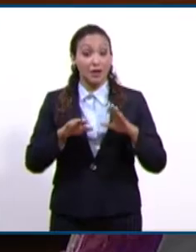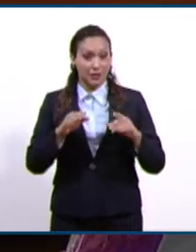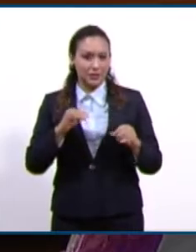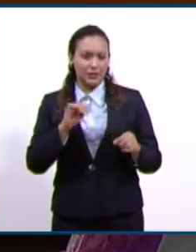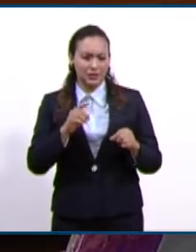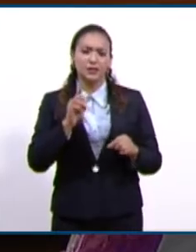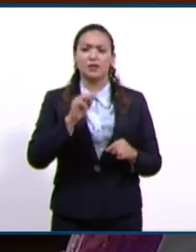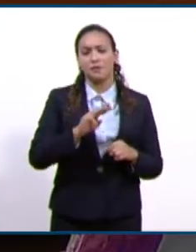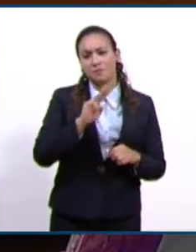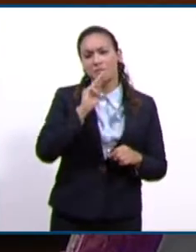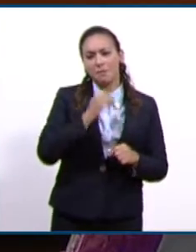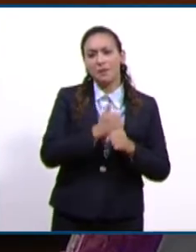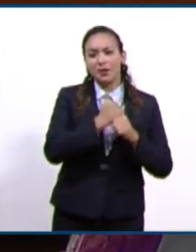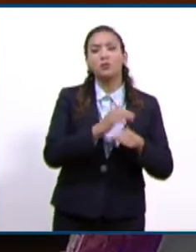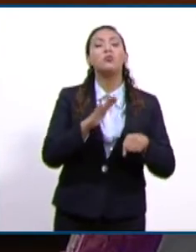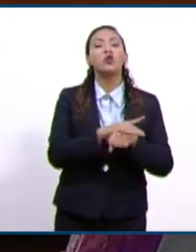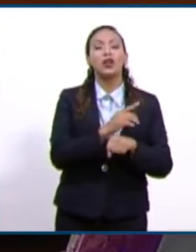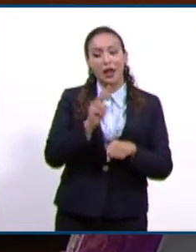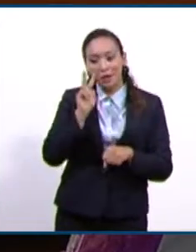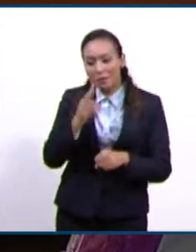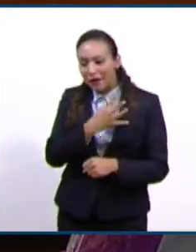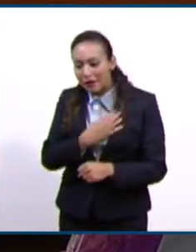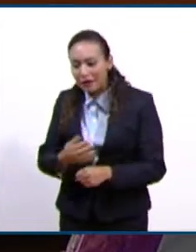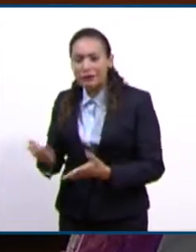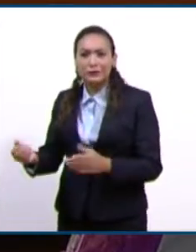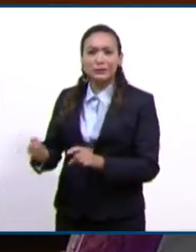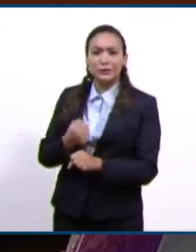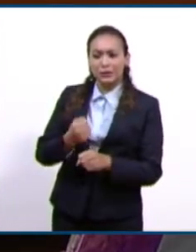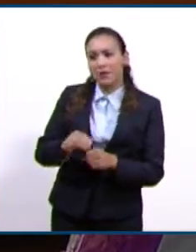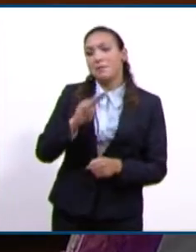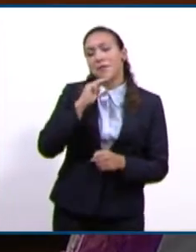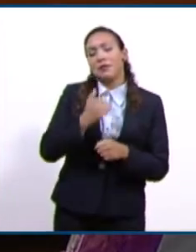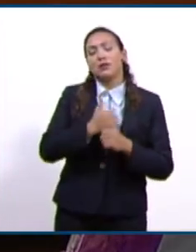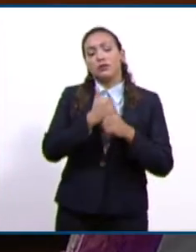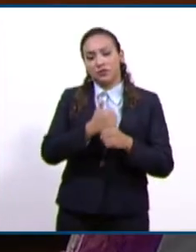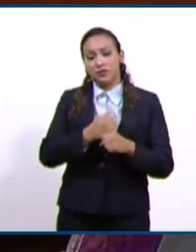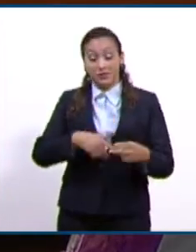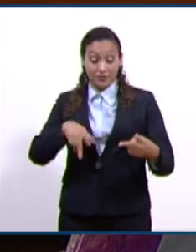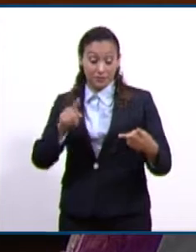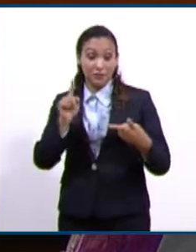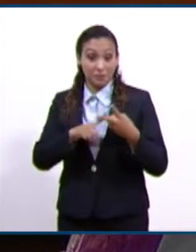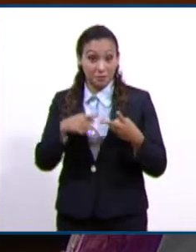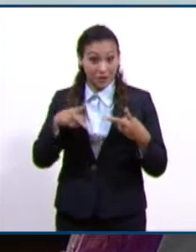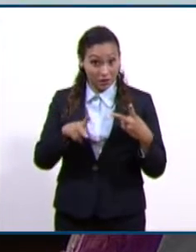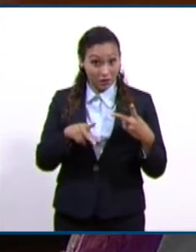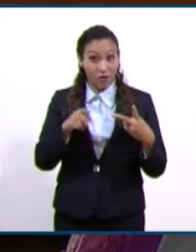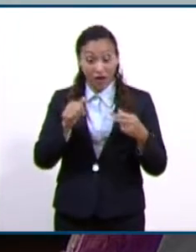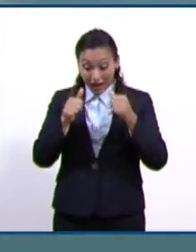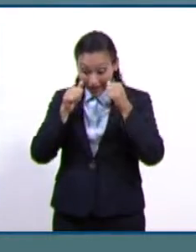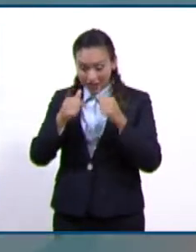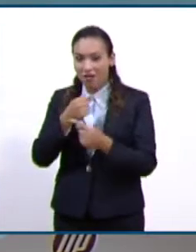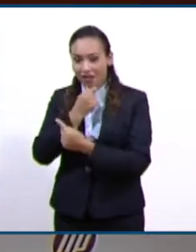a través de sus hijos. Y segundo, que esto no significa que se desatienda.